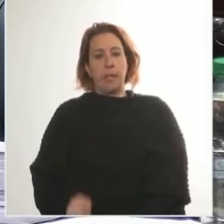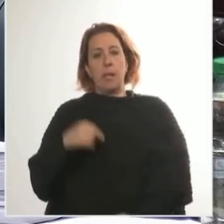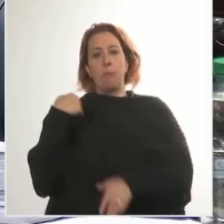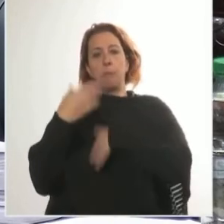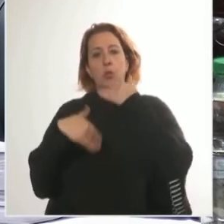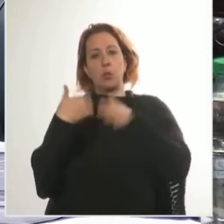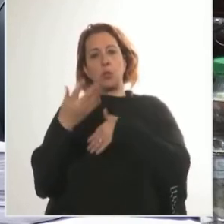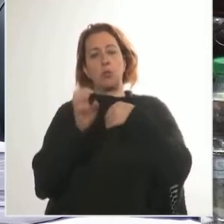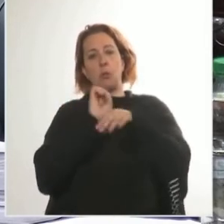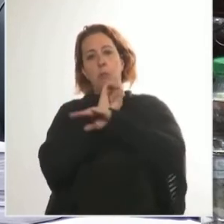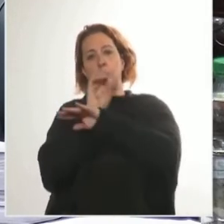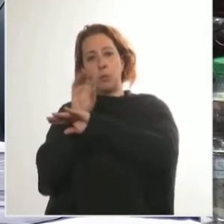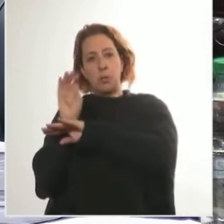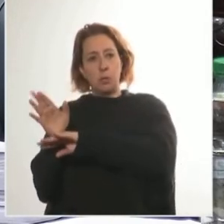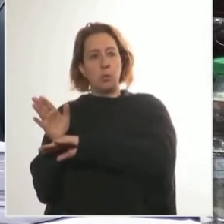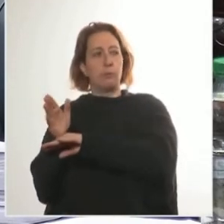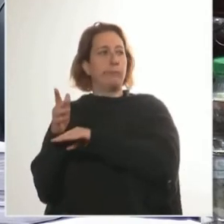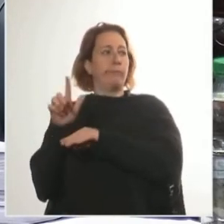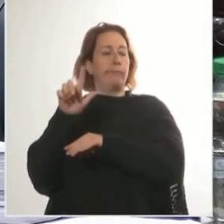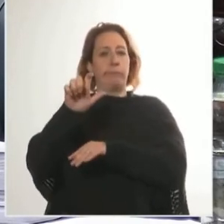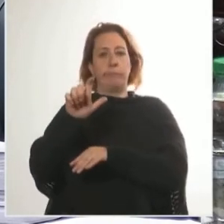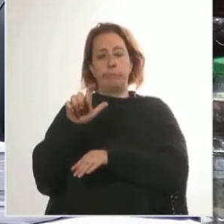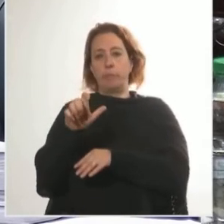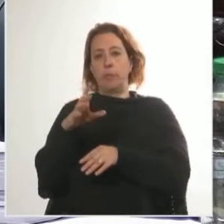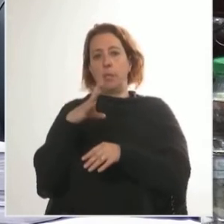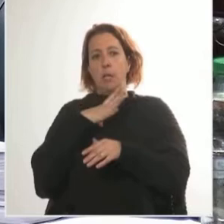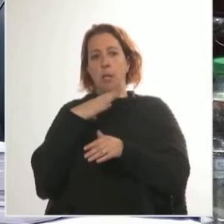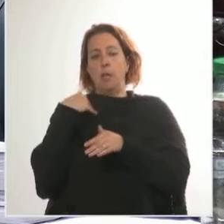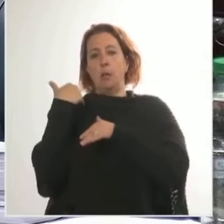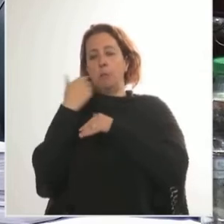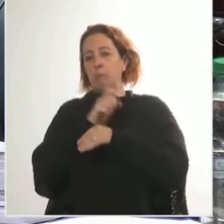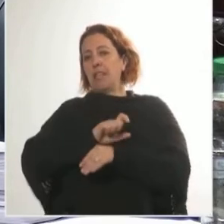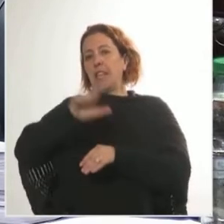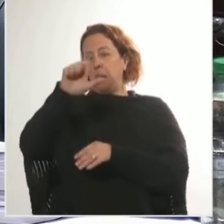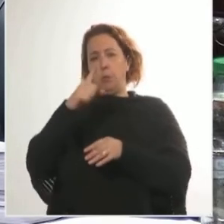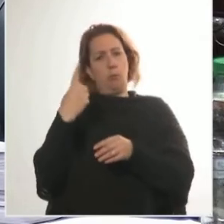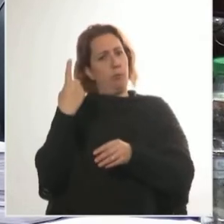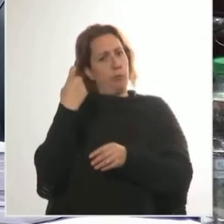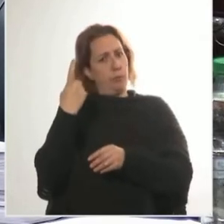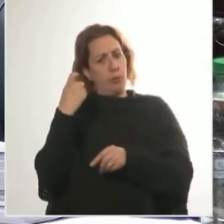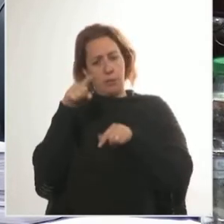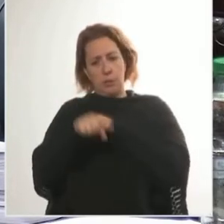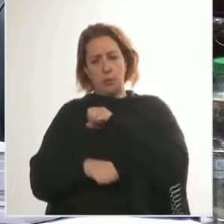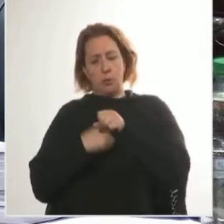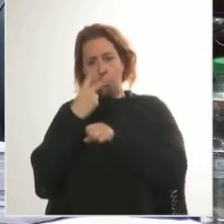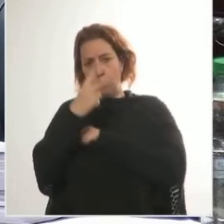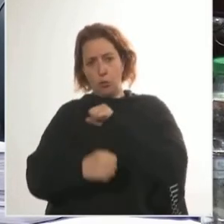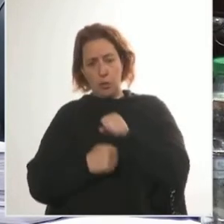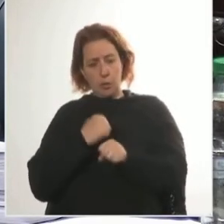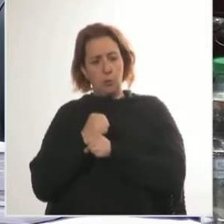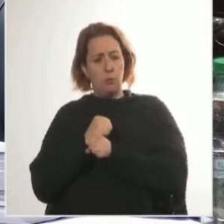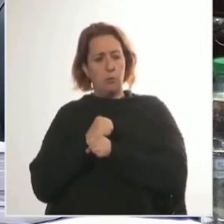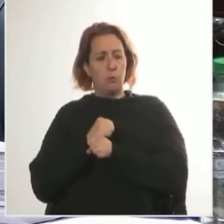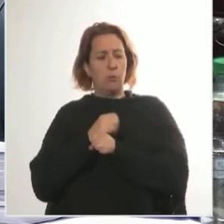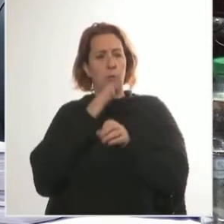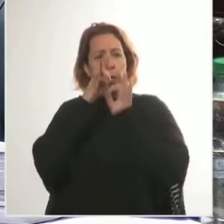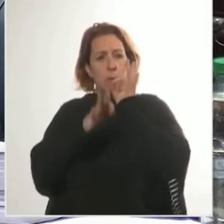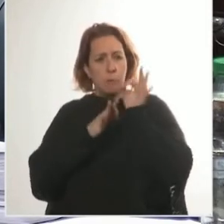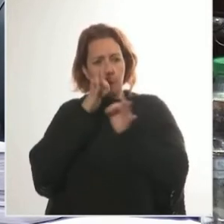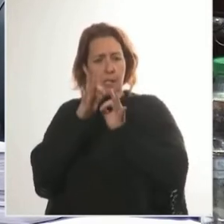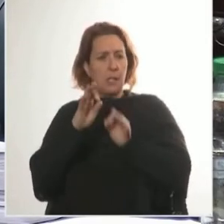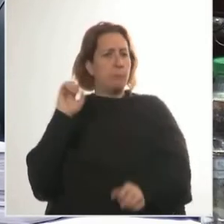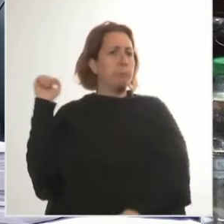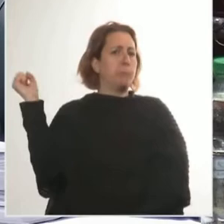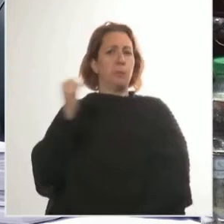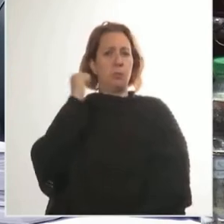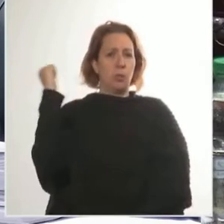proceso de exportaciones evidentemente hay un incremento muy fuerte en estos 2 años que explican